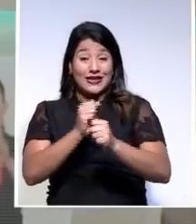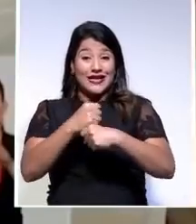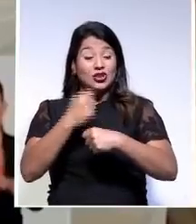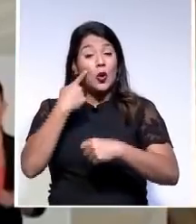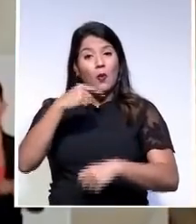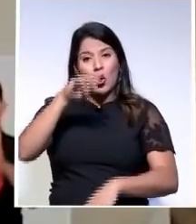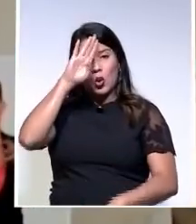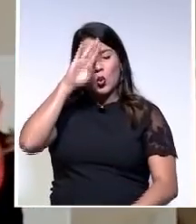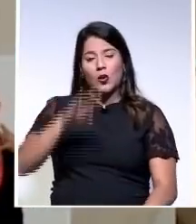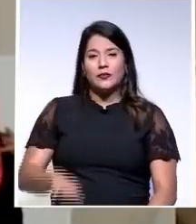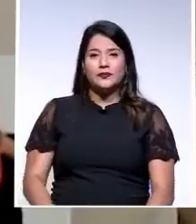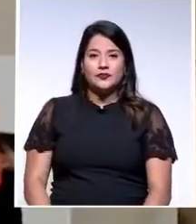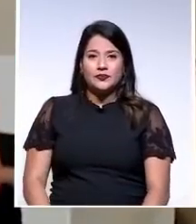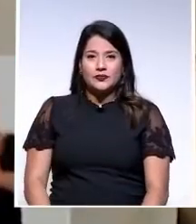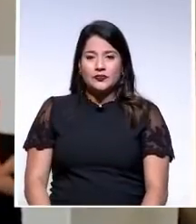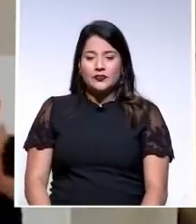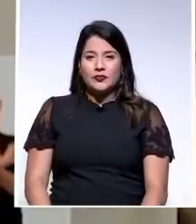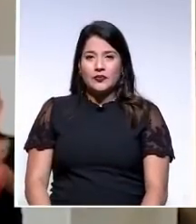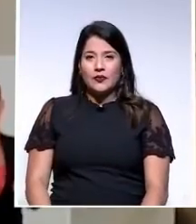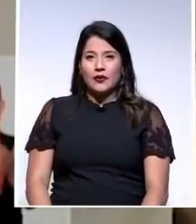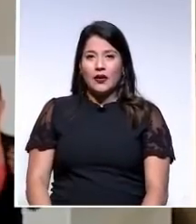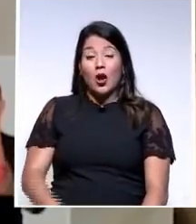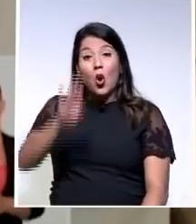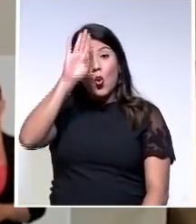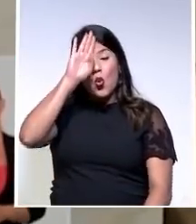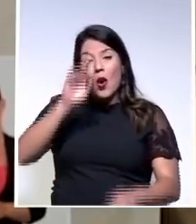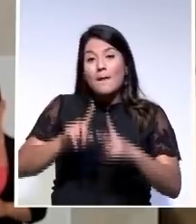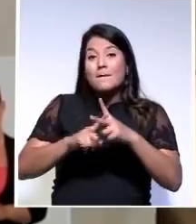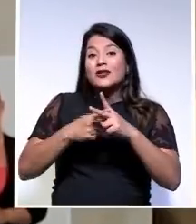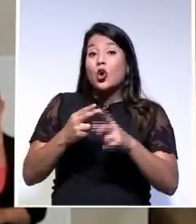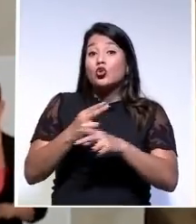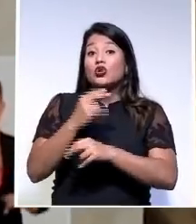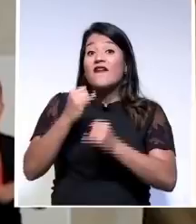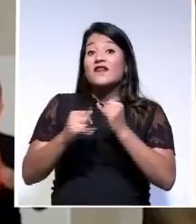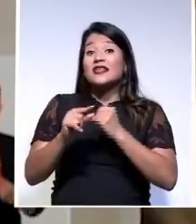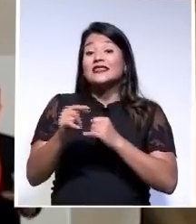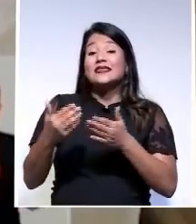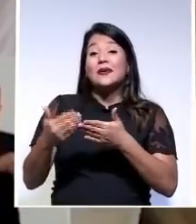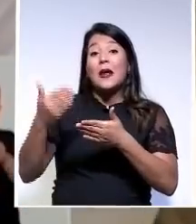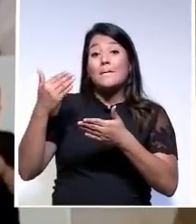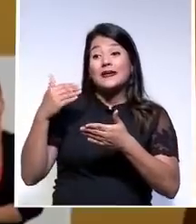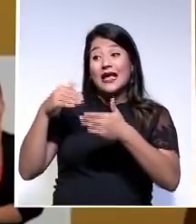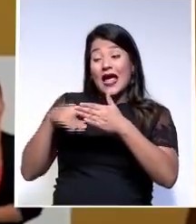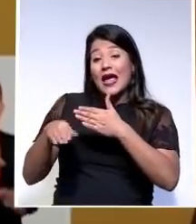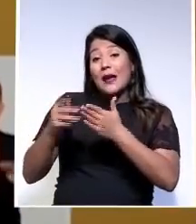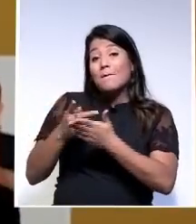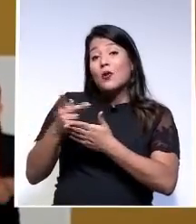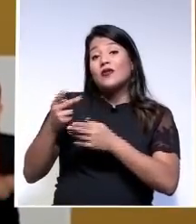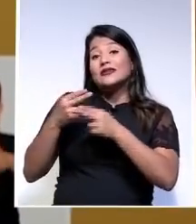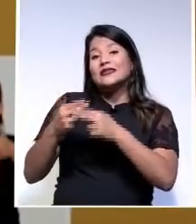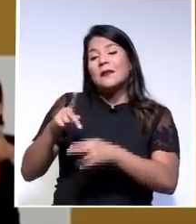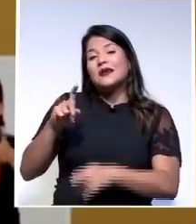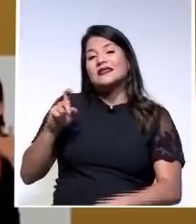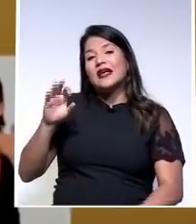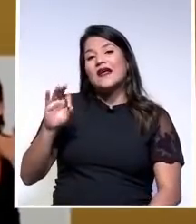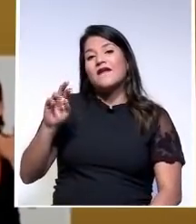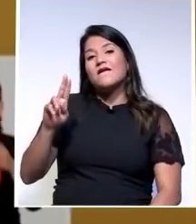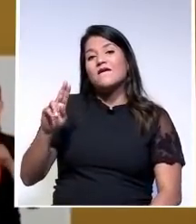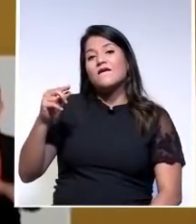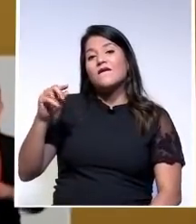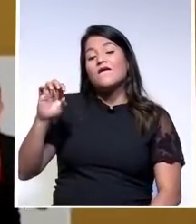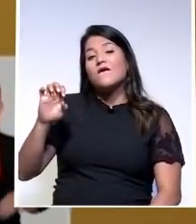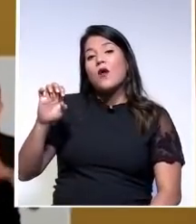Después de la segunda dosis. Cuba empezó a aplicar el fin de semana a la población de la provincia de Cienfuegos la vacuna china Sinopharm contra